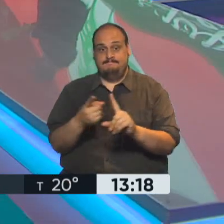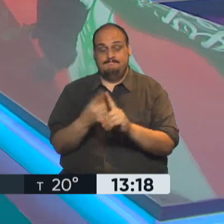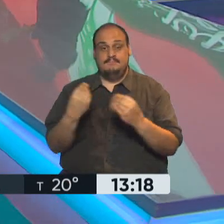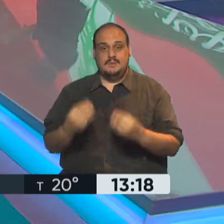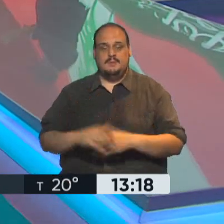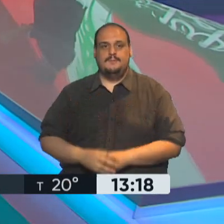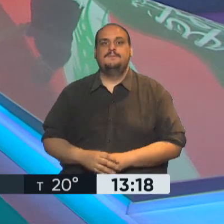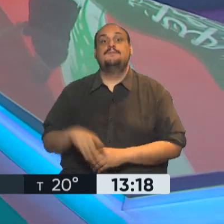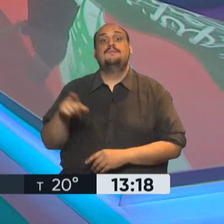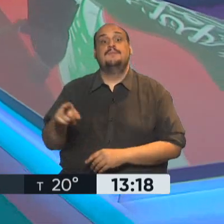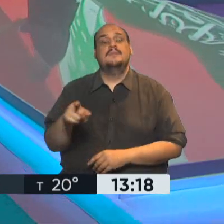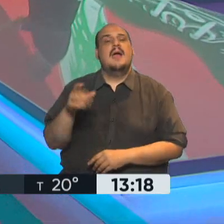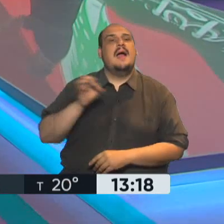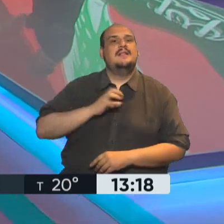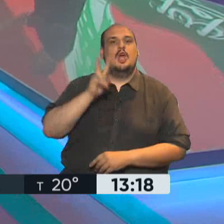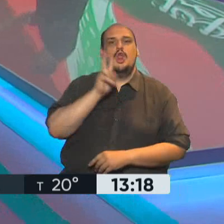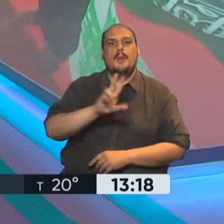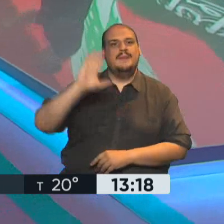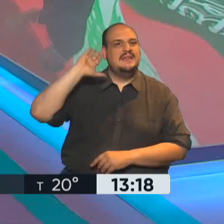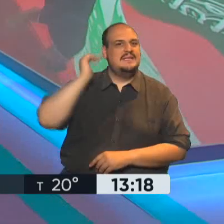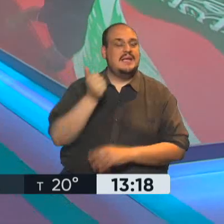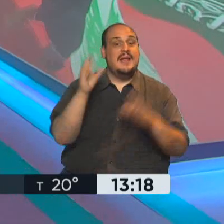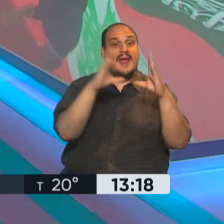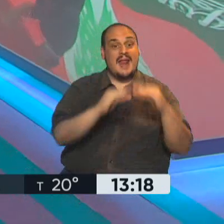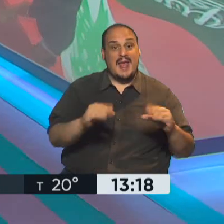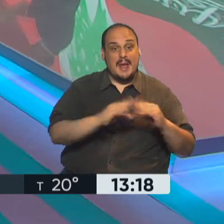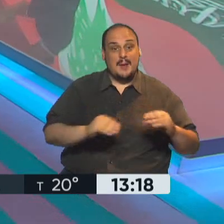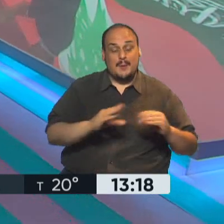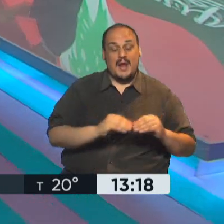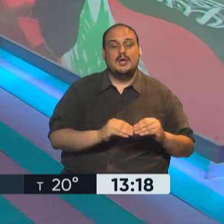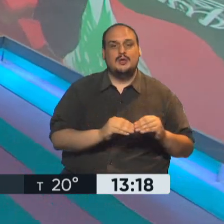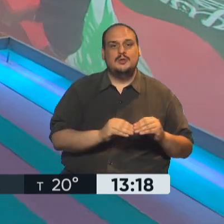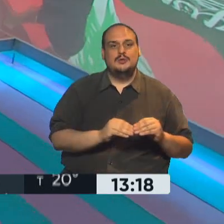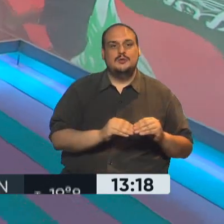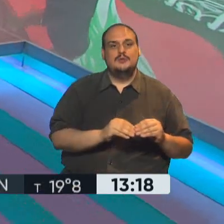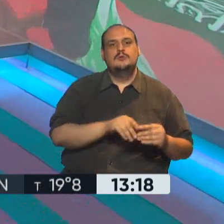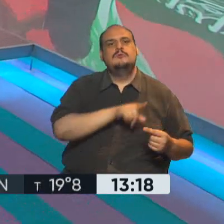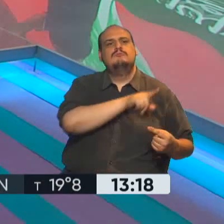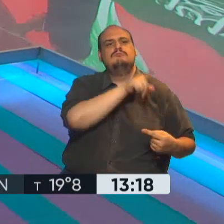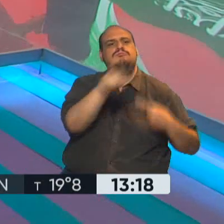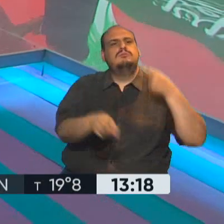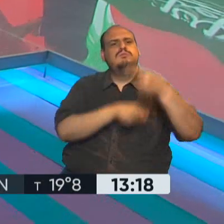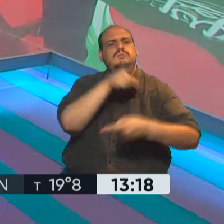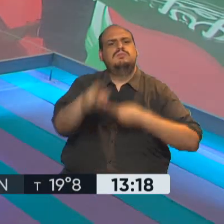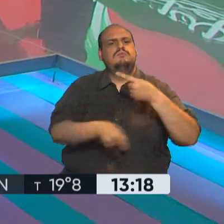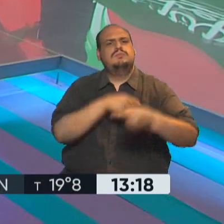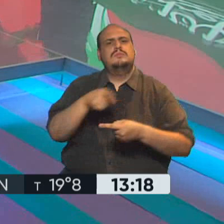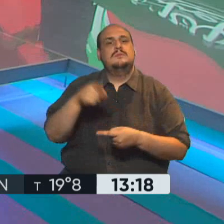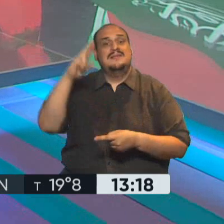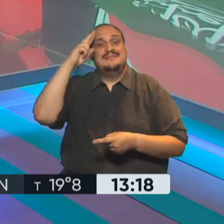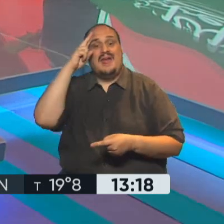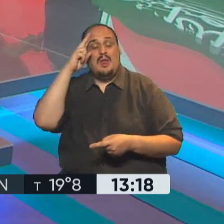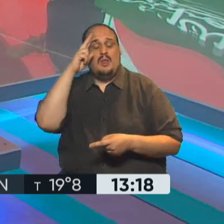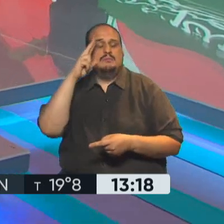Líbano evita condenar, esto es en el 2016, el Líbano evita condenar ataques a misiones diplomáticas saudíes en Irán,